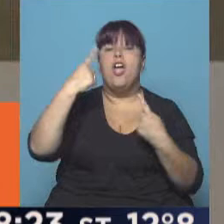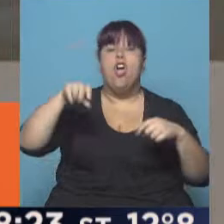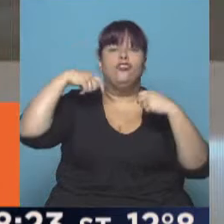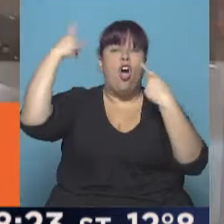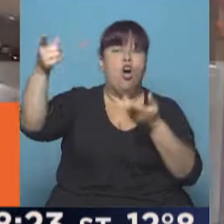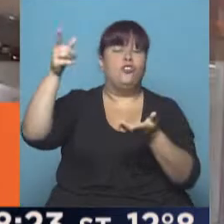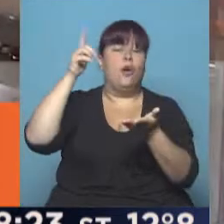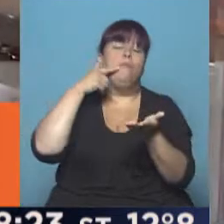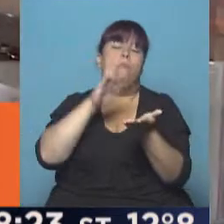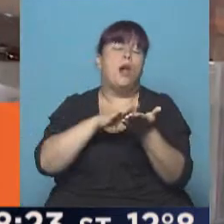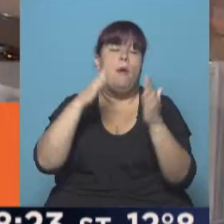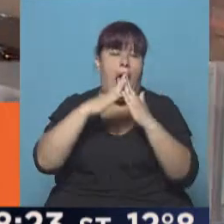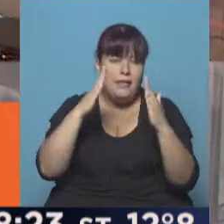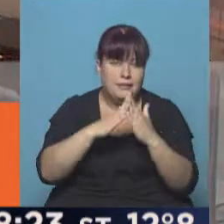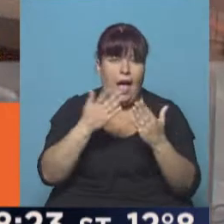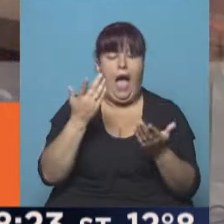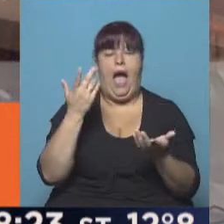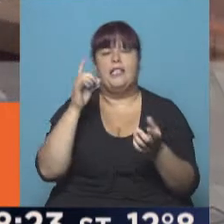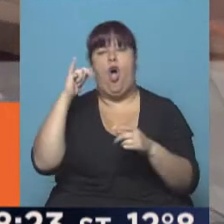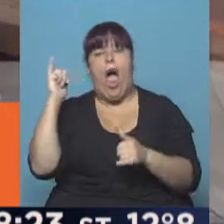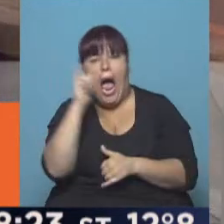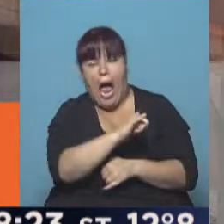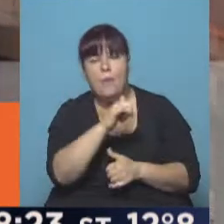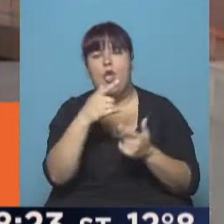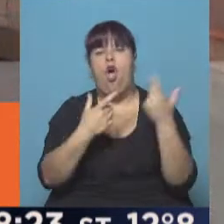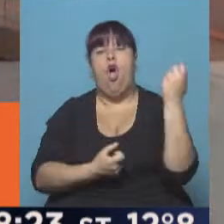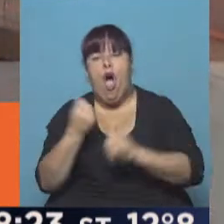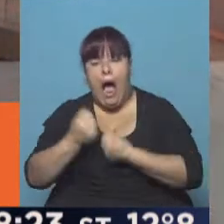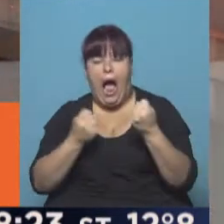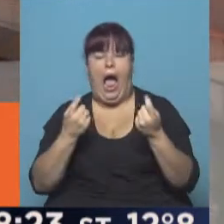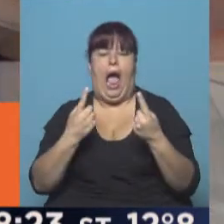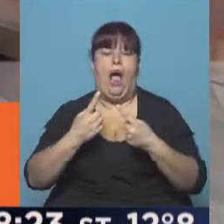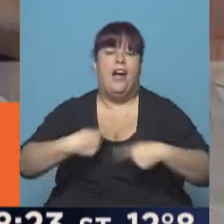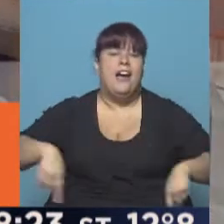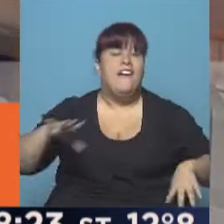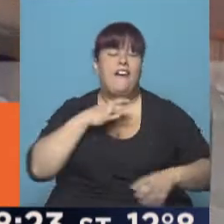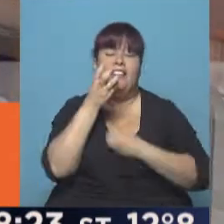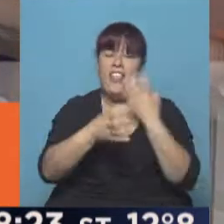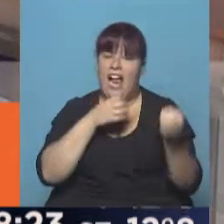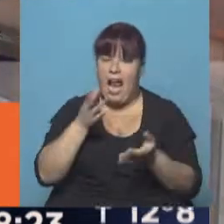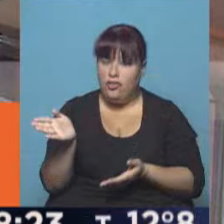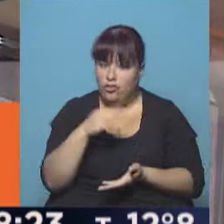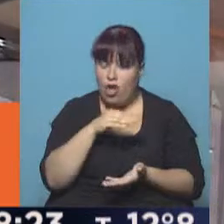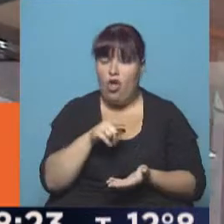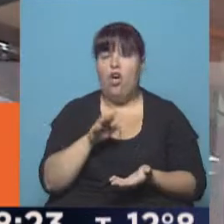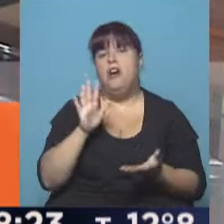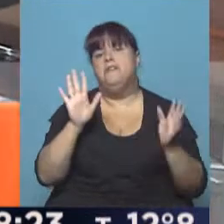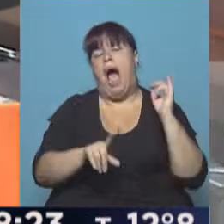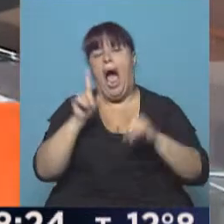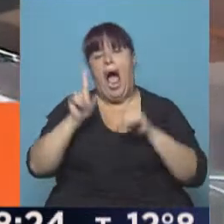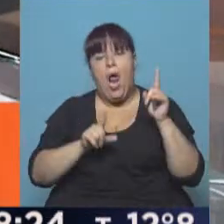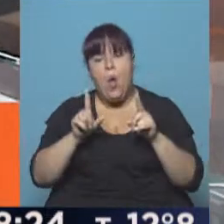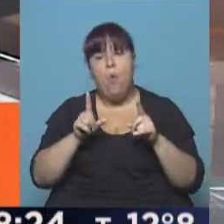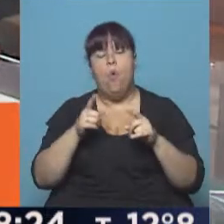bienes registrables, como son los inmuebles, por ejemplo, o aviones, o autos, o todo tipo de vehículos que tienen por ahí